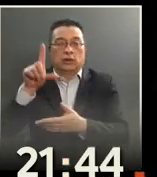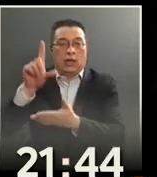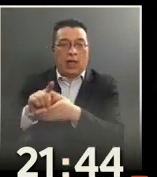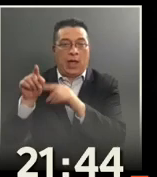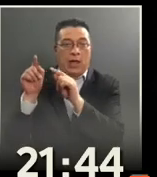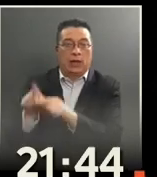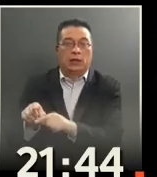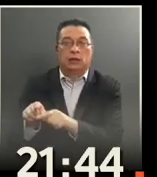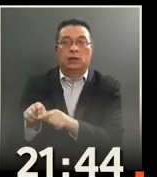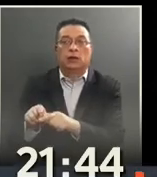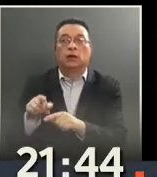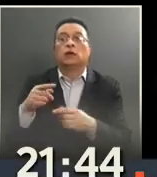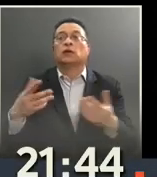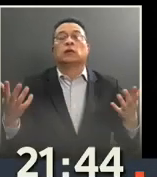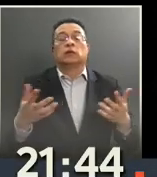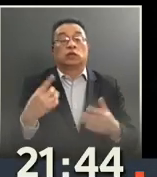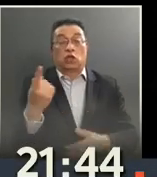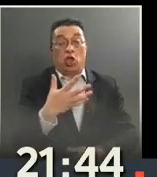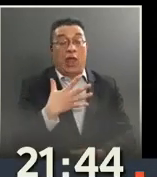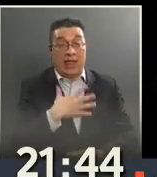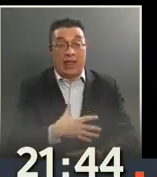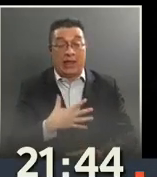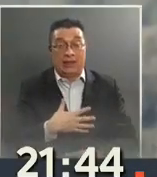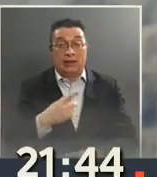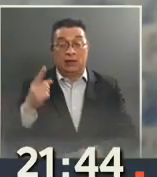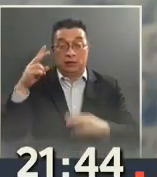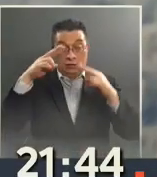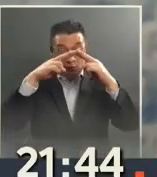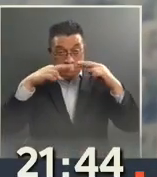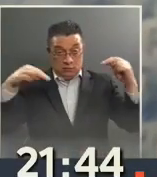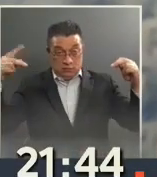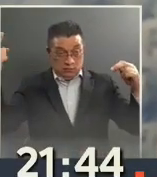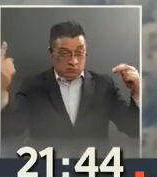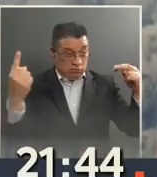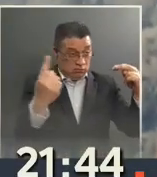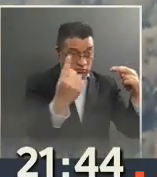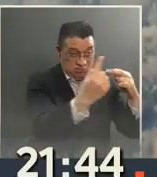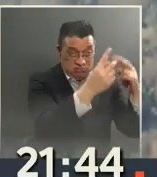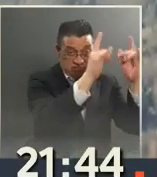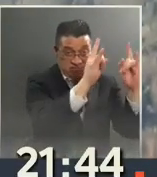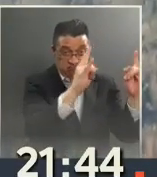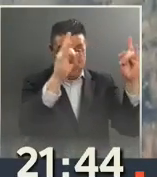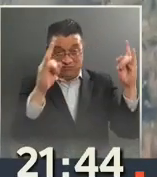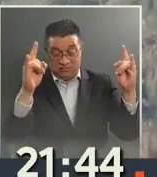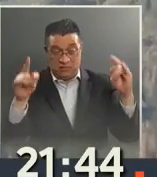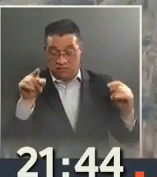el hecho de que quieran pasar las torres por ahí, obviamente al no considerar